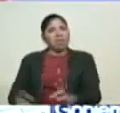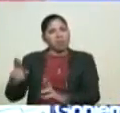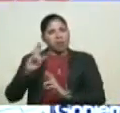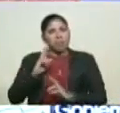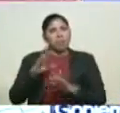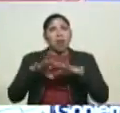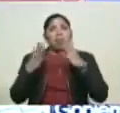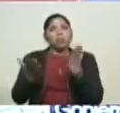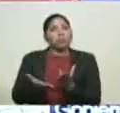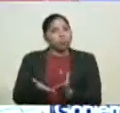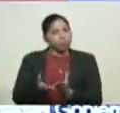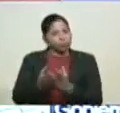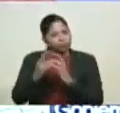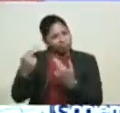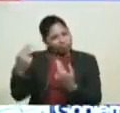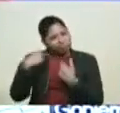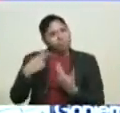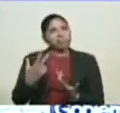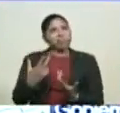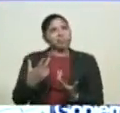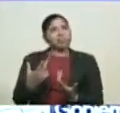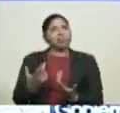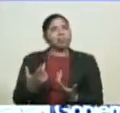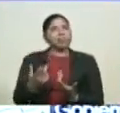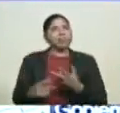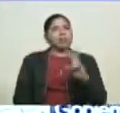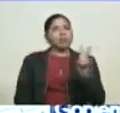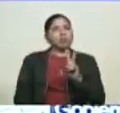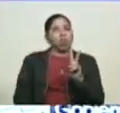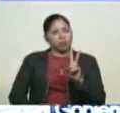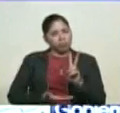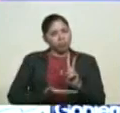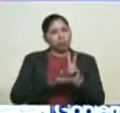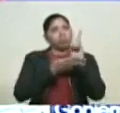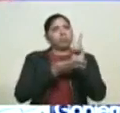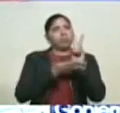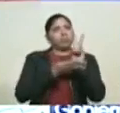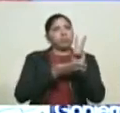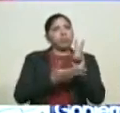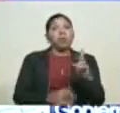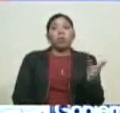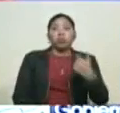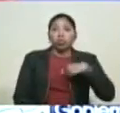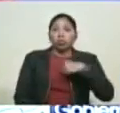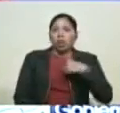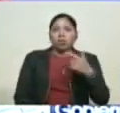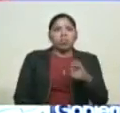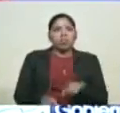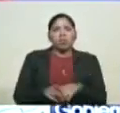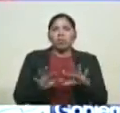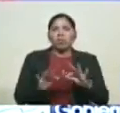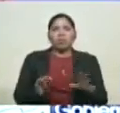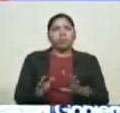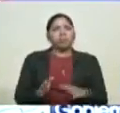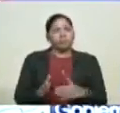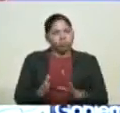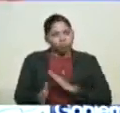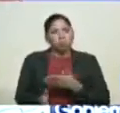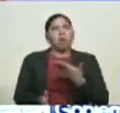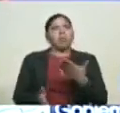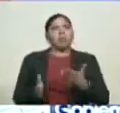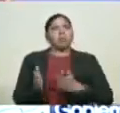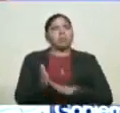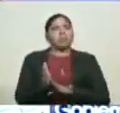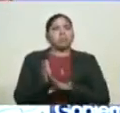mundo. A las fuerzas revolucionarias que nosotros representamos. Nosotros somos la garantía de estabilidad de Venezuela y